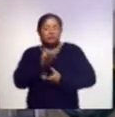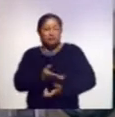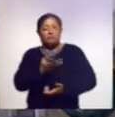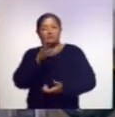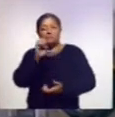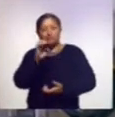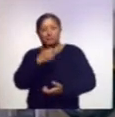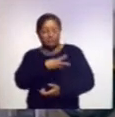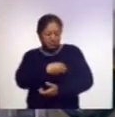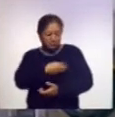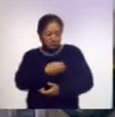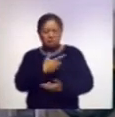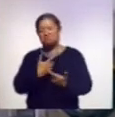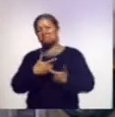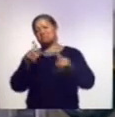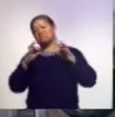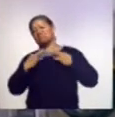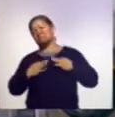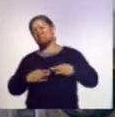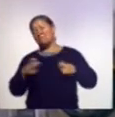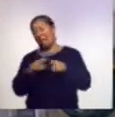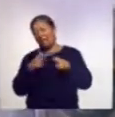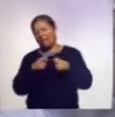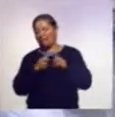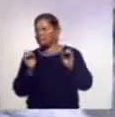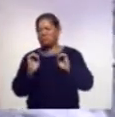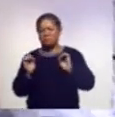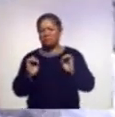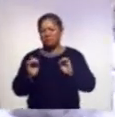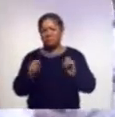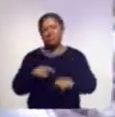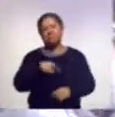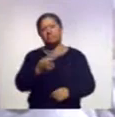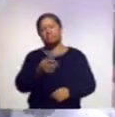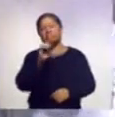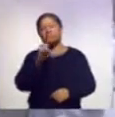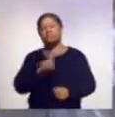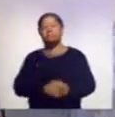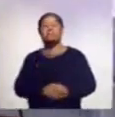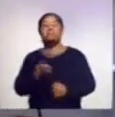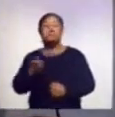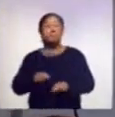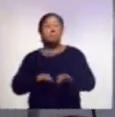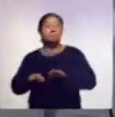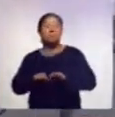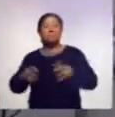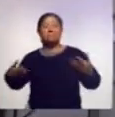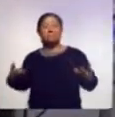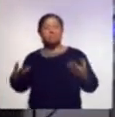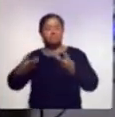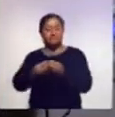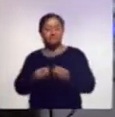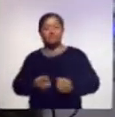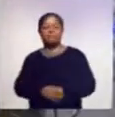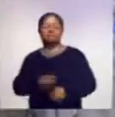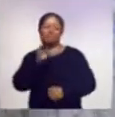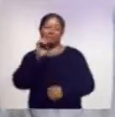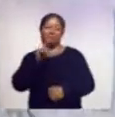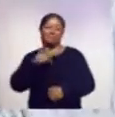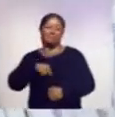forma tranquila, libre, sin ninguna presión a su bebé. Trabajamos en conjunto, ¿sí? Cuando recibimos a los bebés